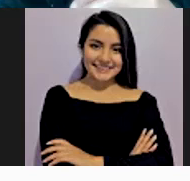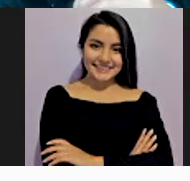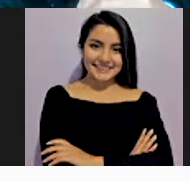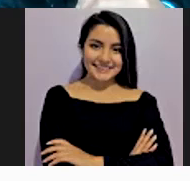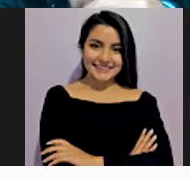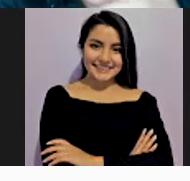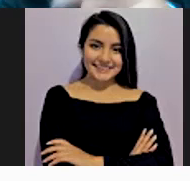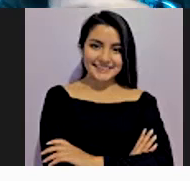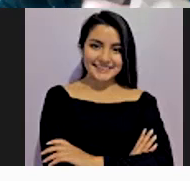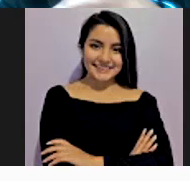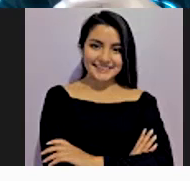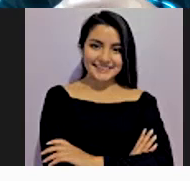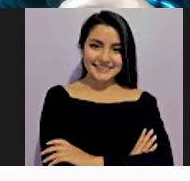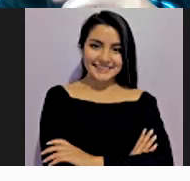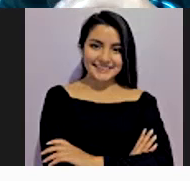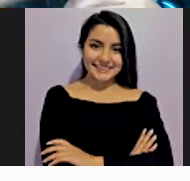de las dunas, ¿cuál más son las dunas?